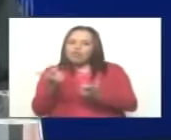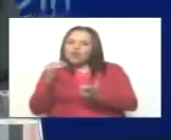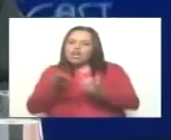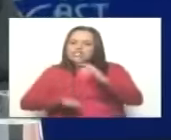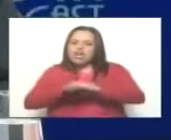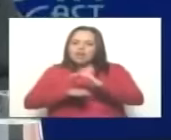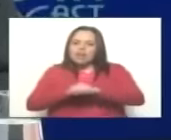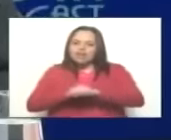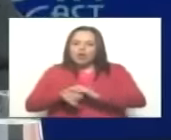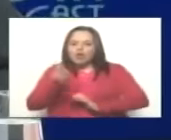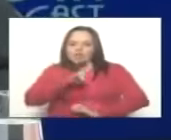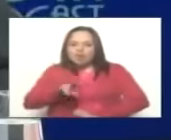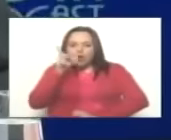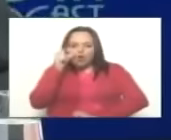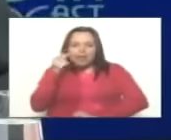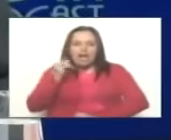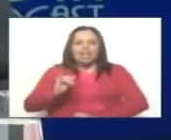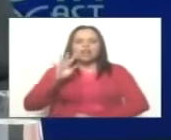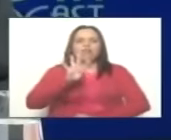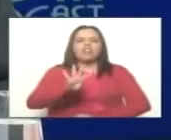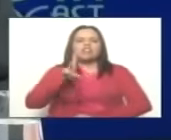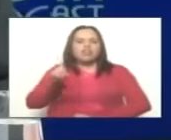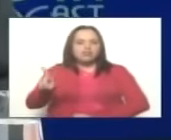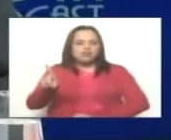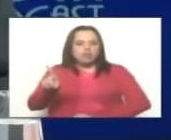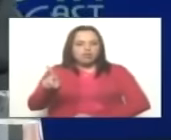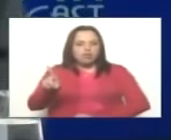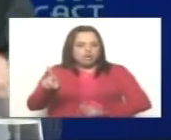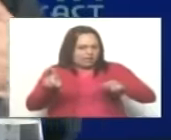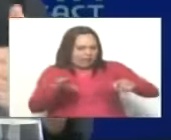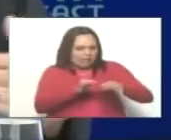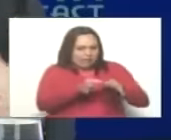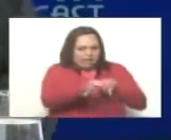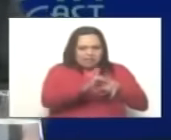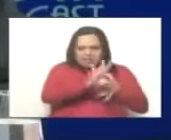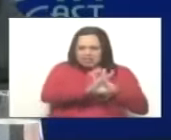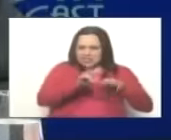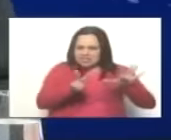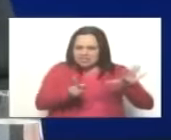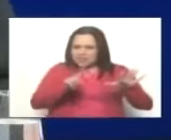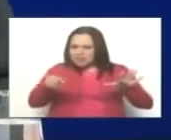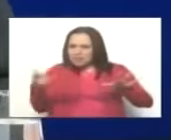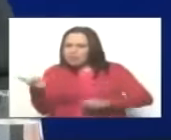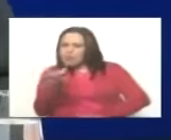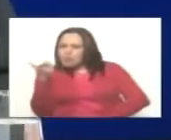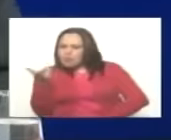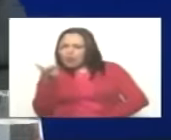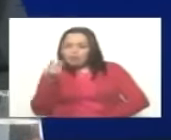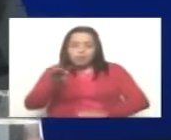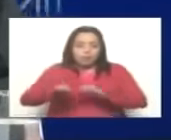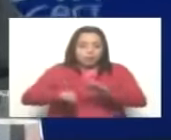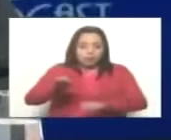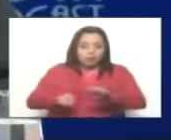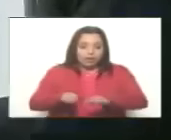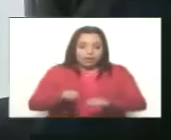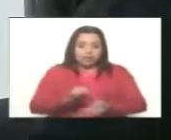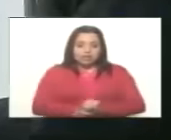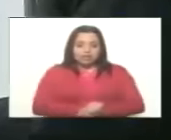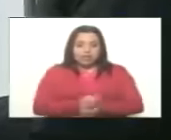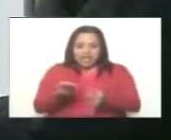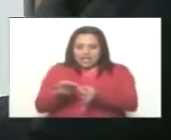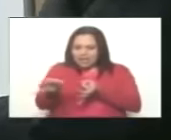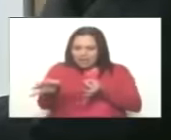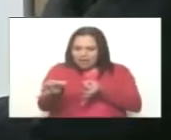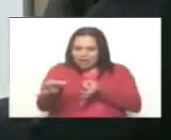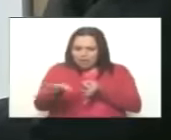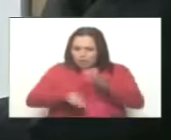que usó Cancerbero. Daba 41. Buscamos el calzado y el tamaño